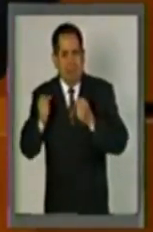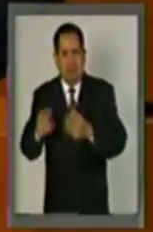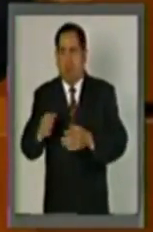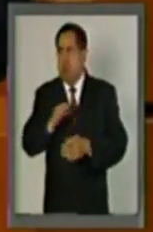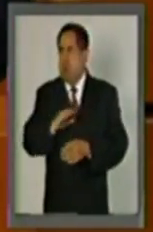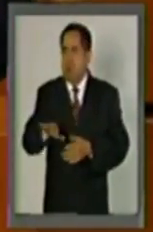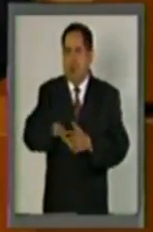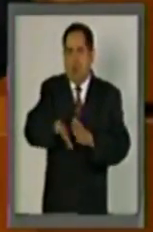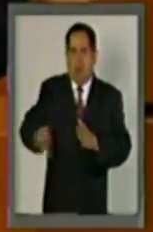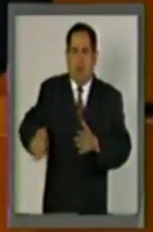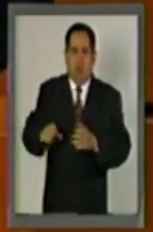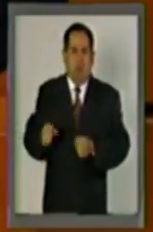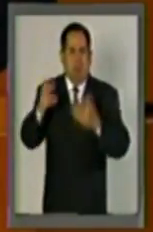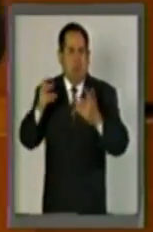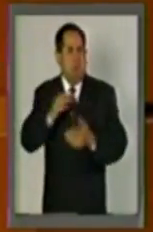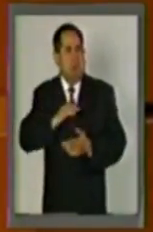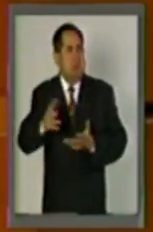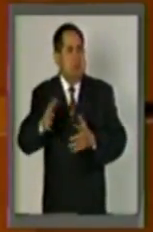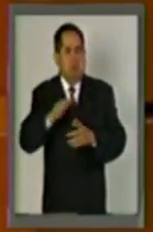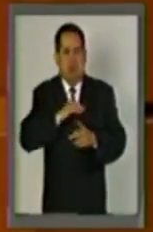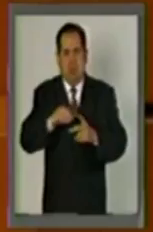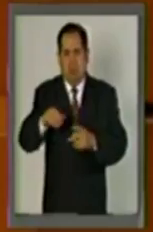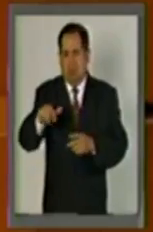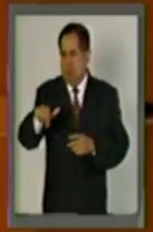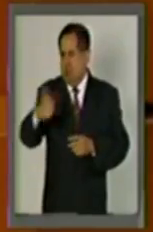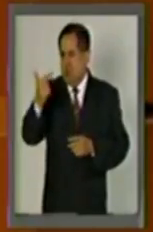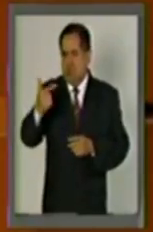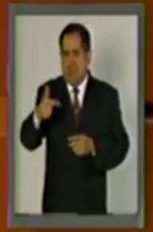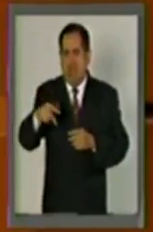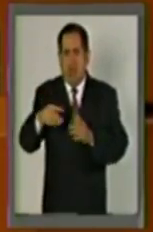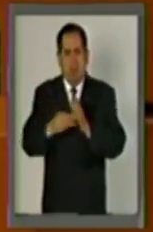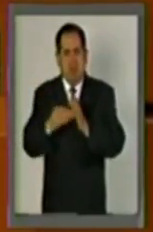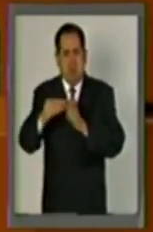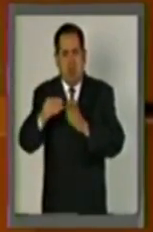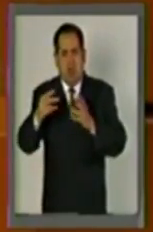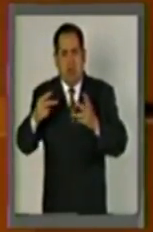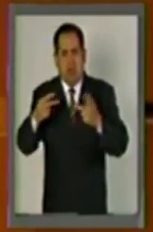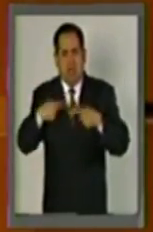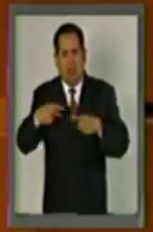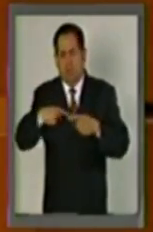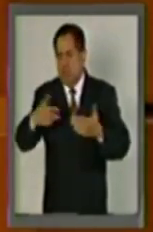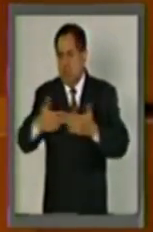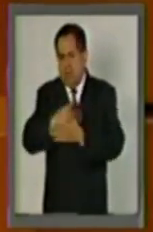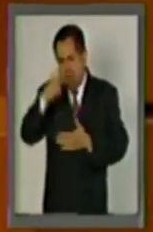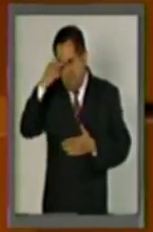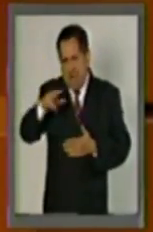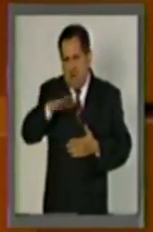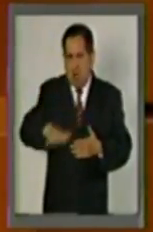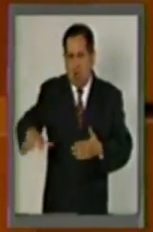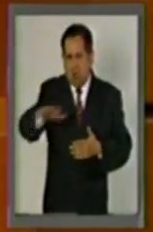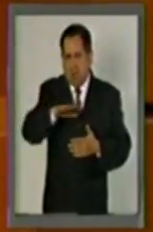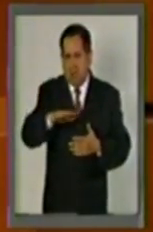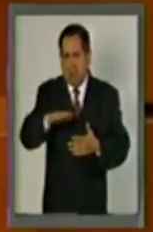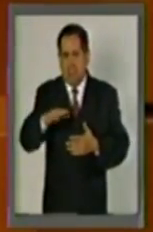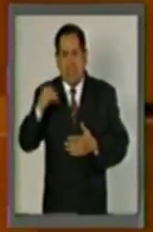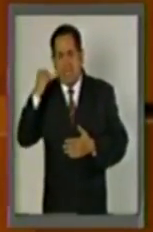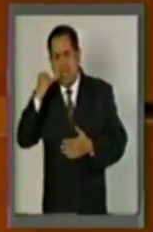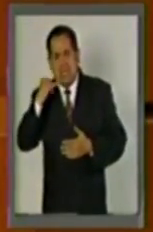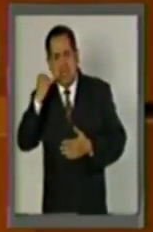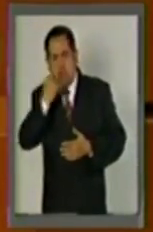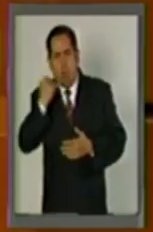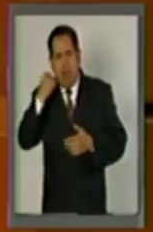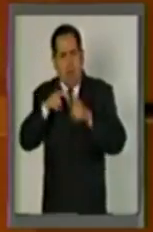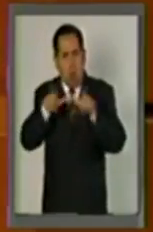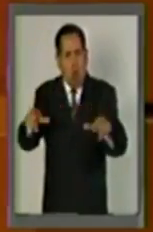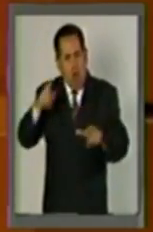cerca de 12 millones de mexicanos de lenguas